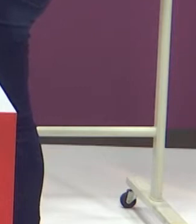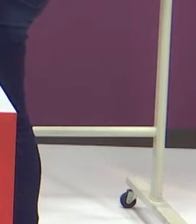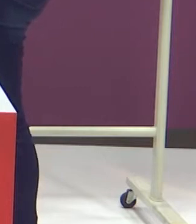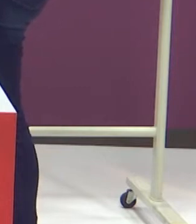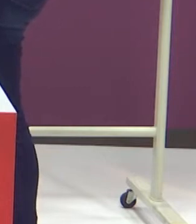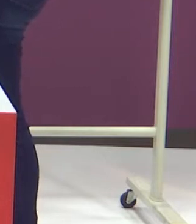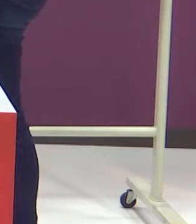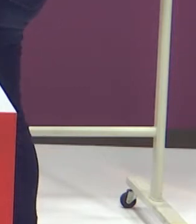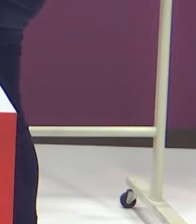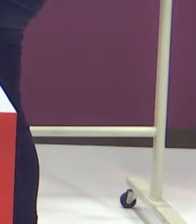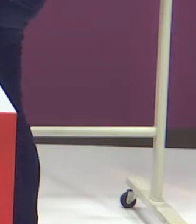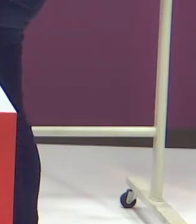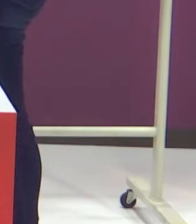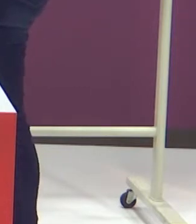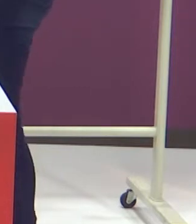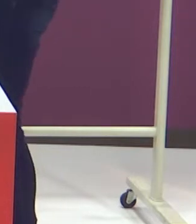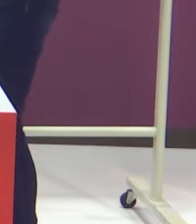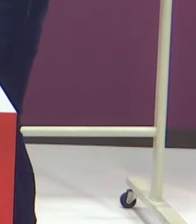Sí.